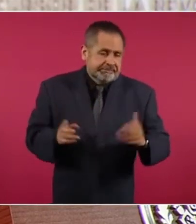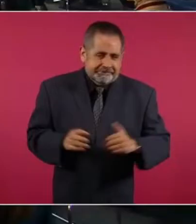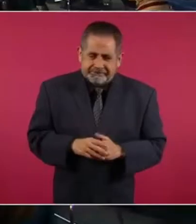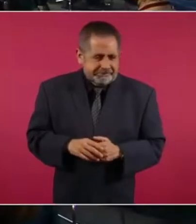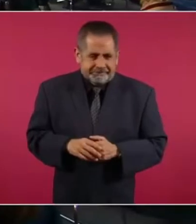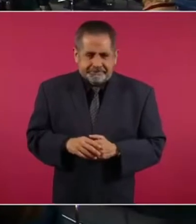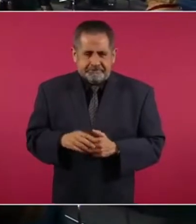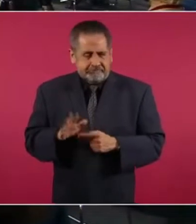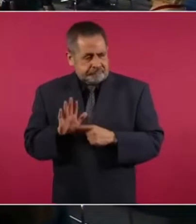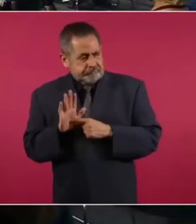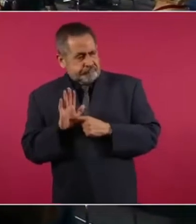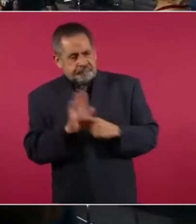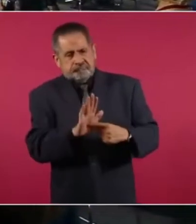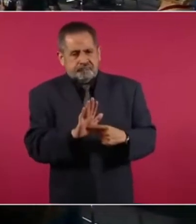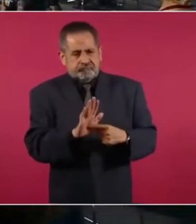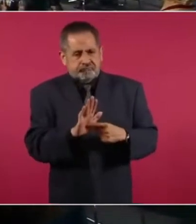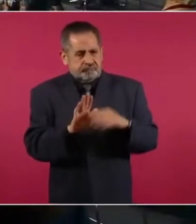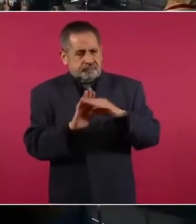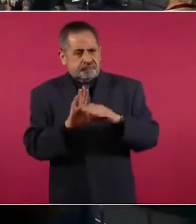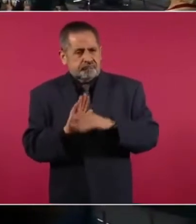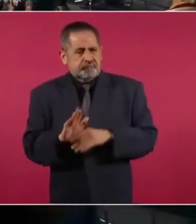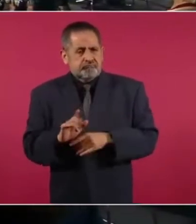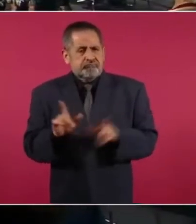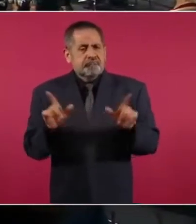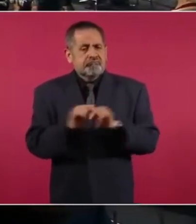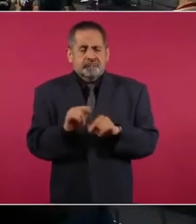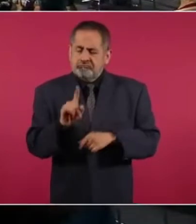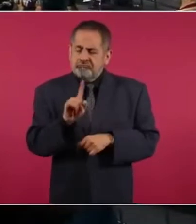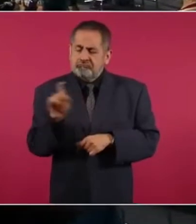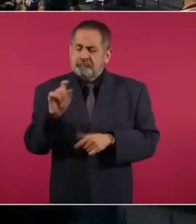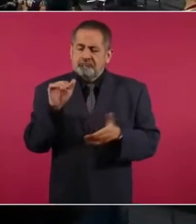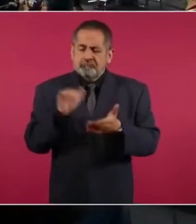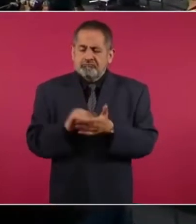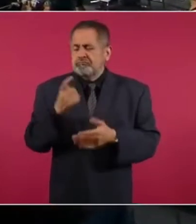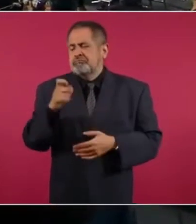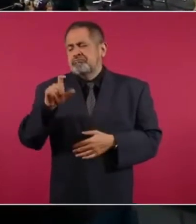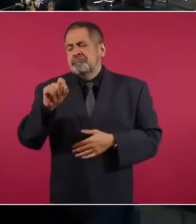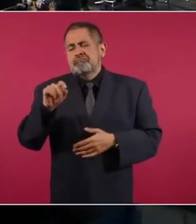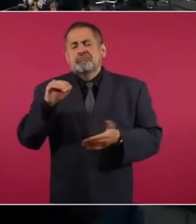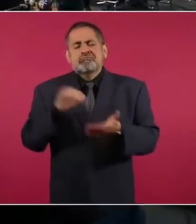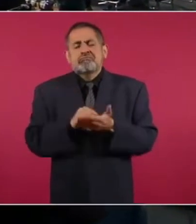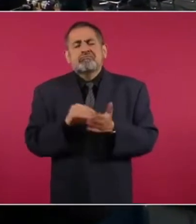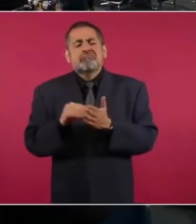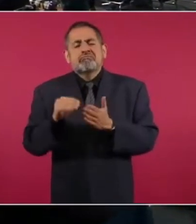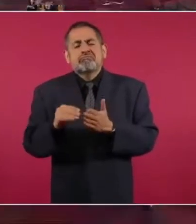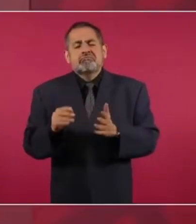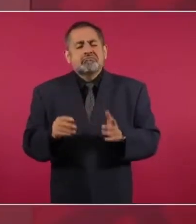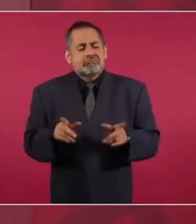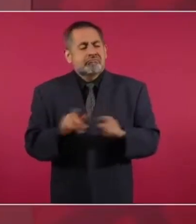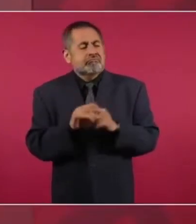cuando se demostró que eran 100,000 o 120,000?